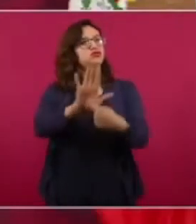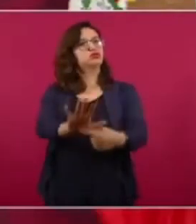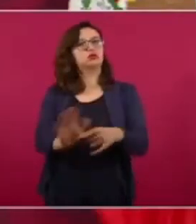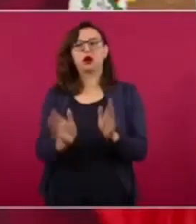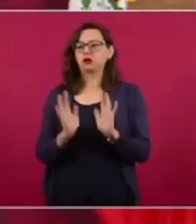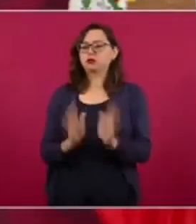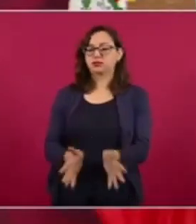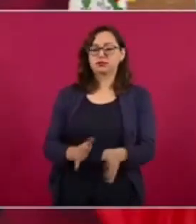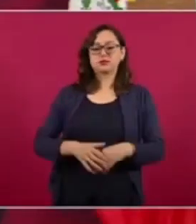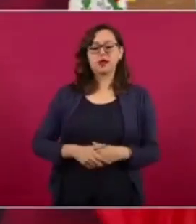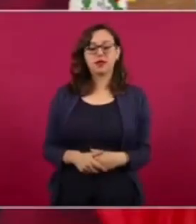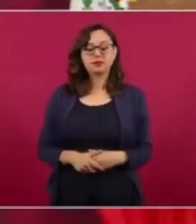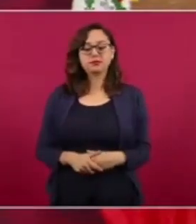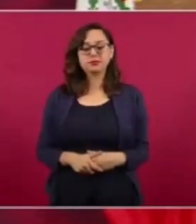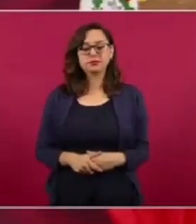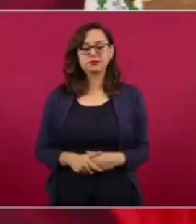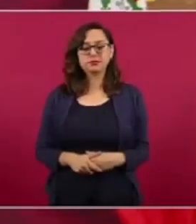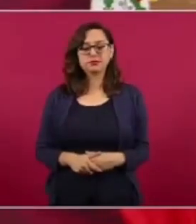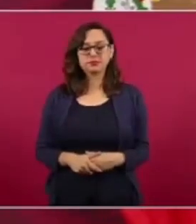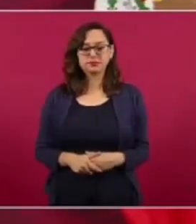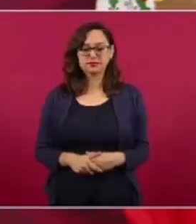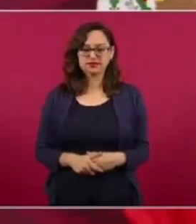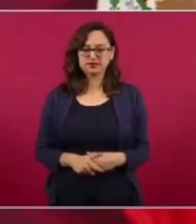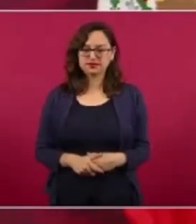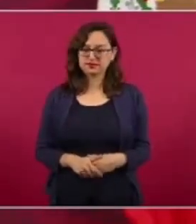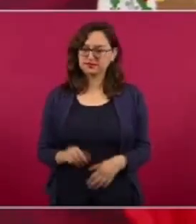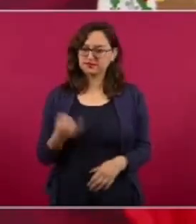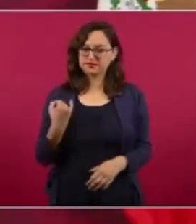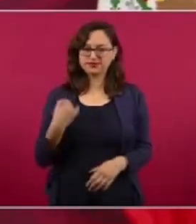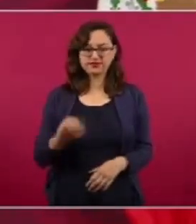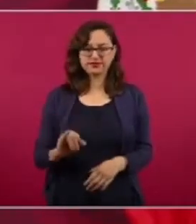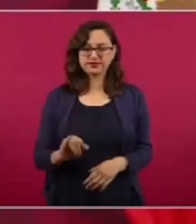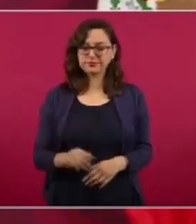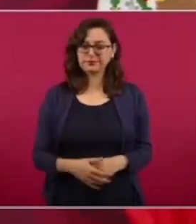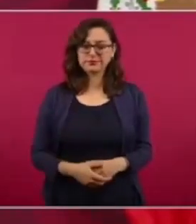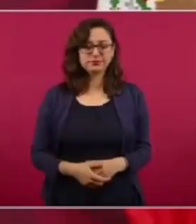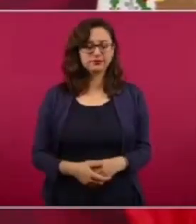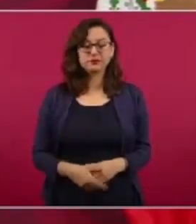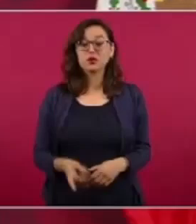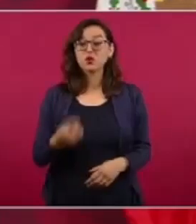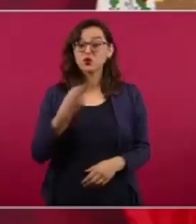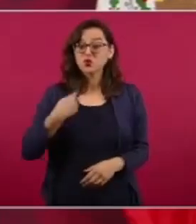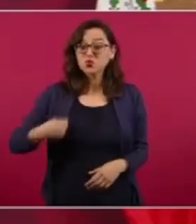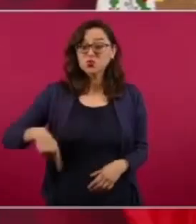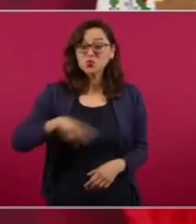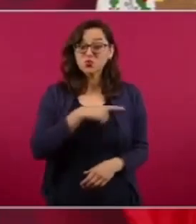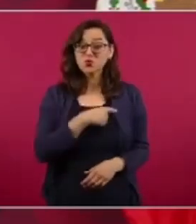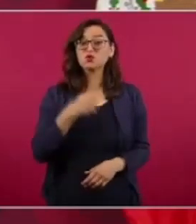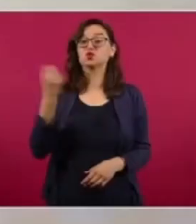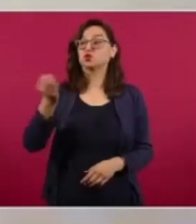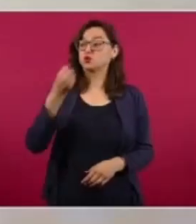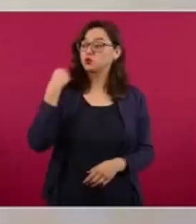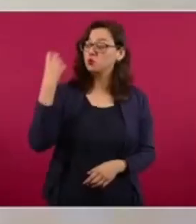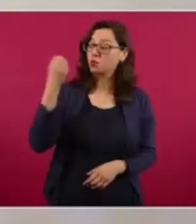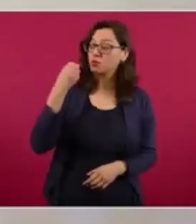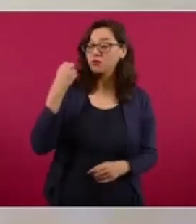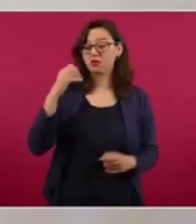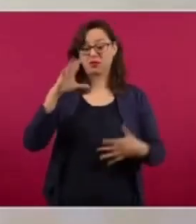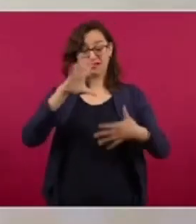Sería el colmo que nosotros asistiéramos a una cumbre